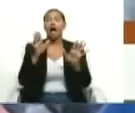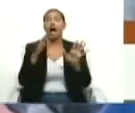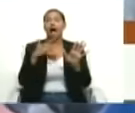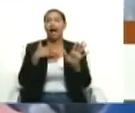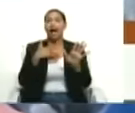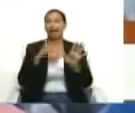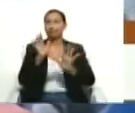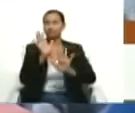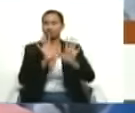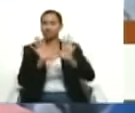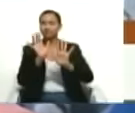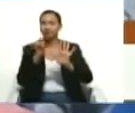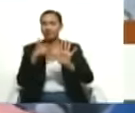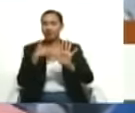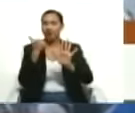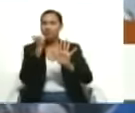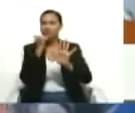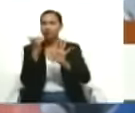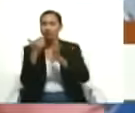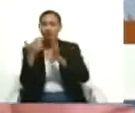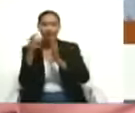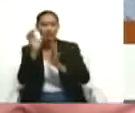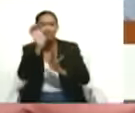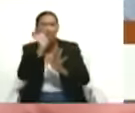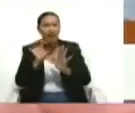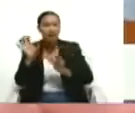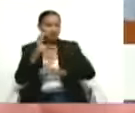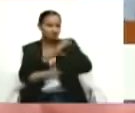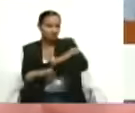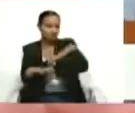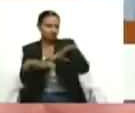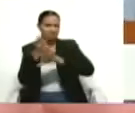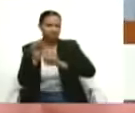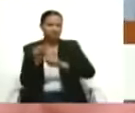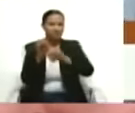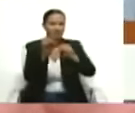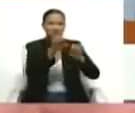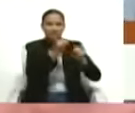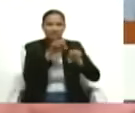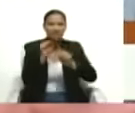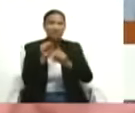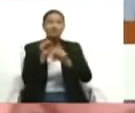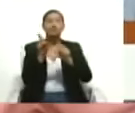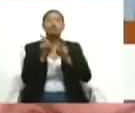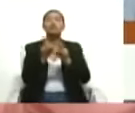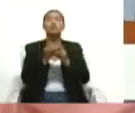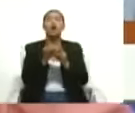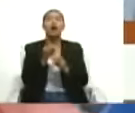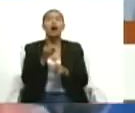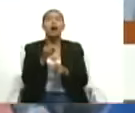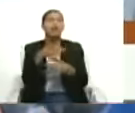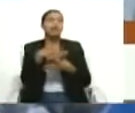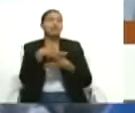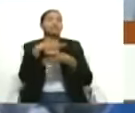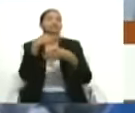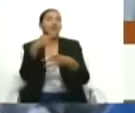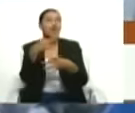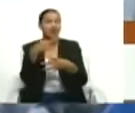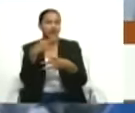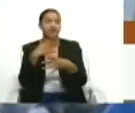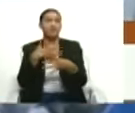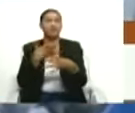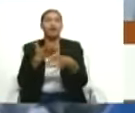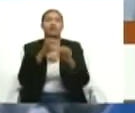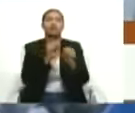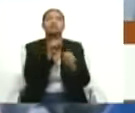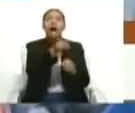intervenir países. Y cuando se trata de países que no son cómodos a sus intereses, a sus designios y que no obedecen